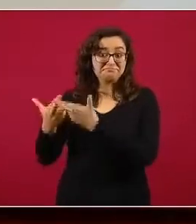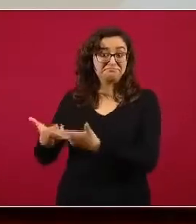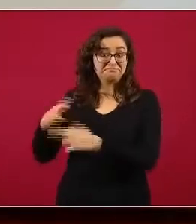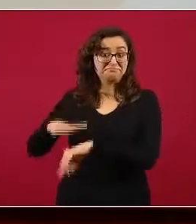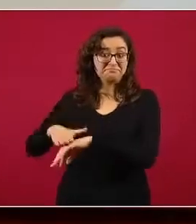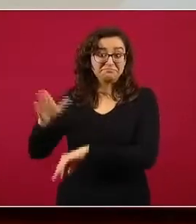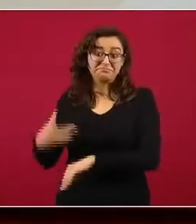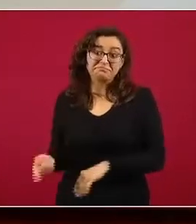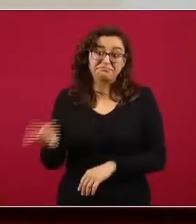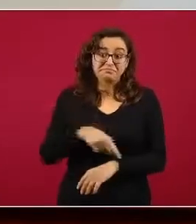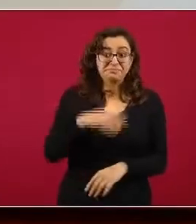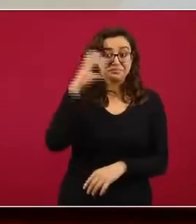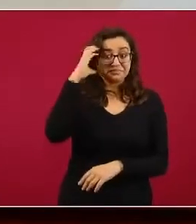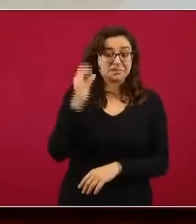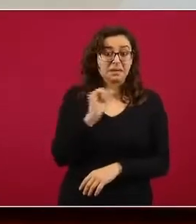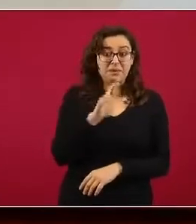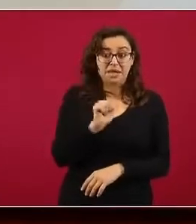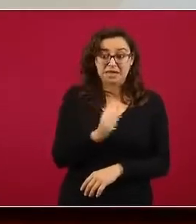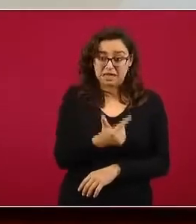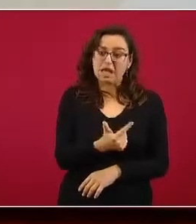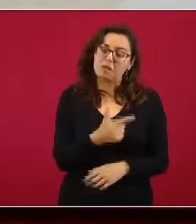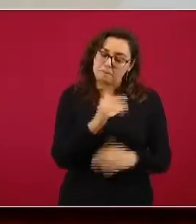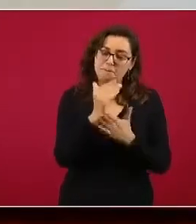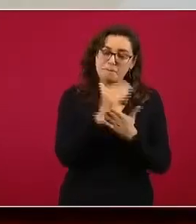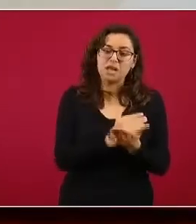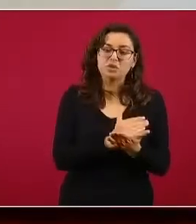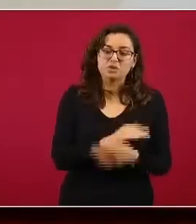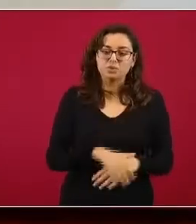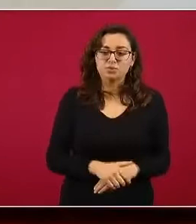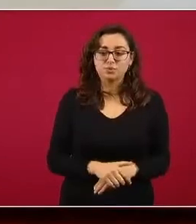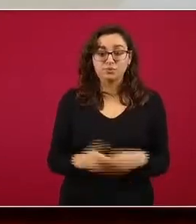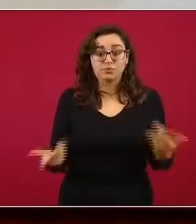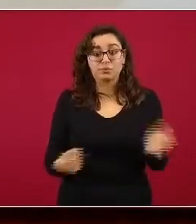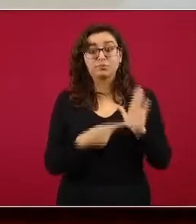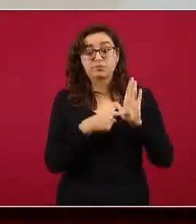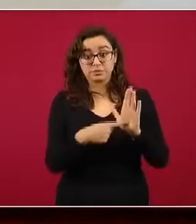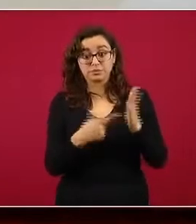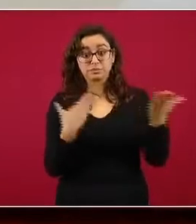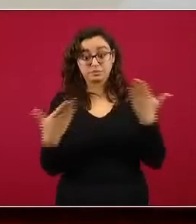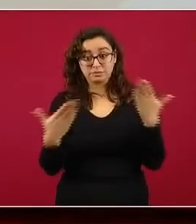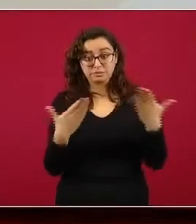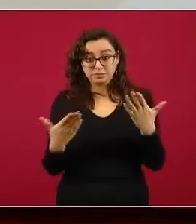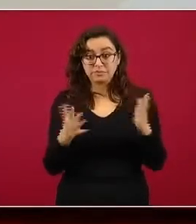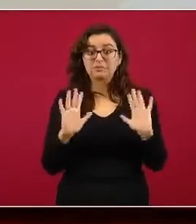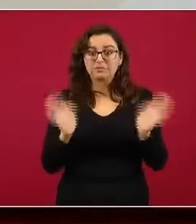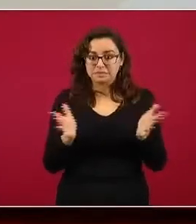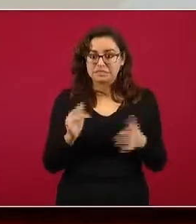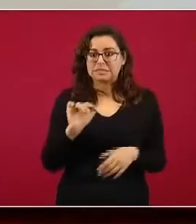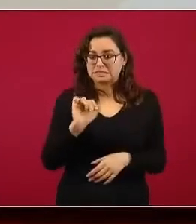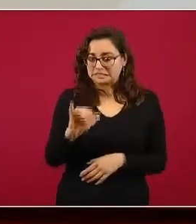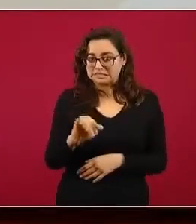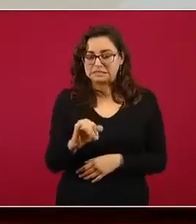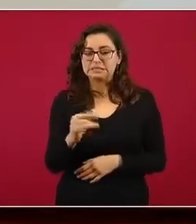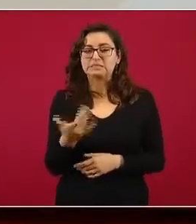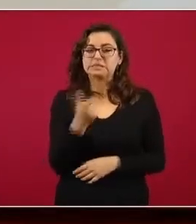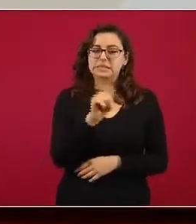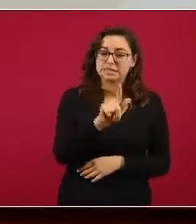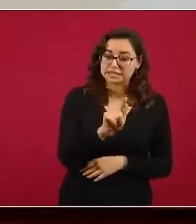camas generales. Y como hemos visto en los gráficos, si bien es cierto, estas han estado rondando una ocupación alrededor